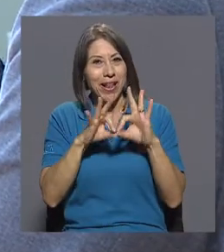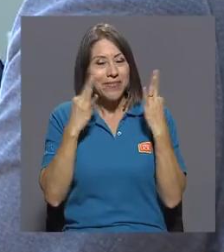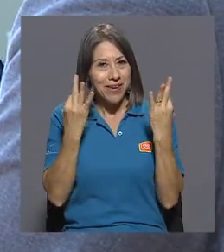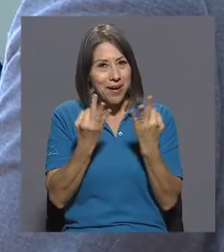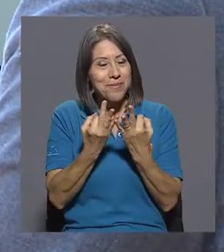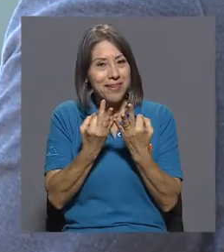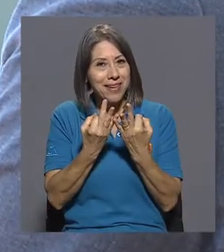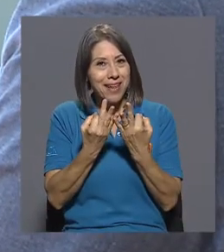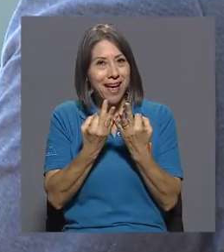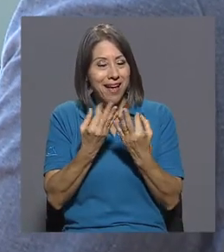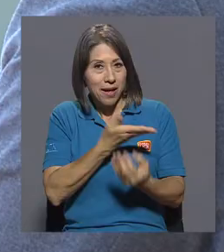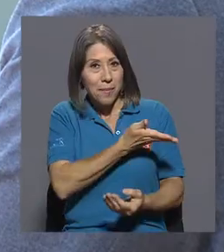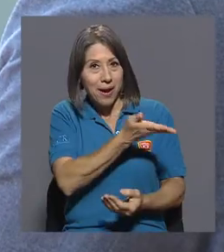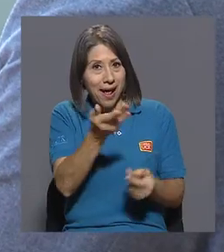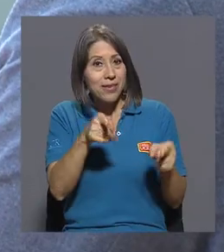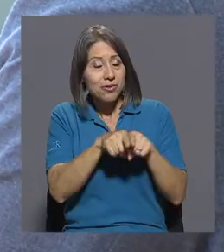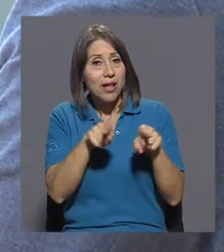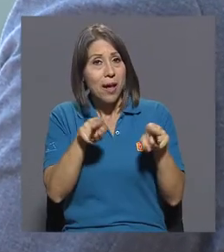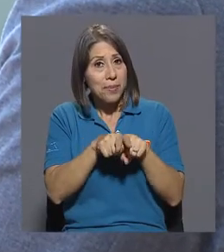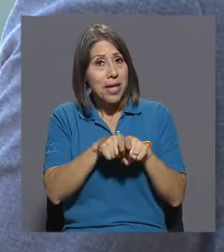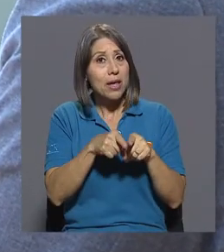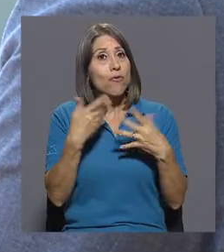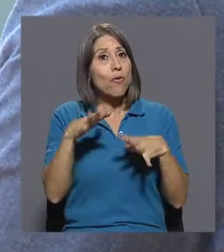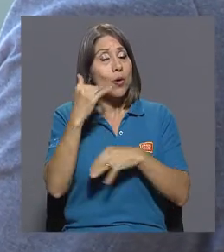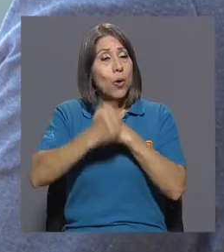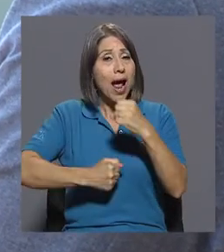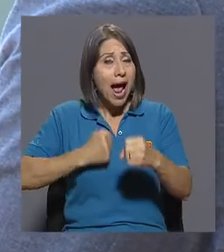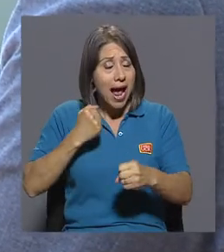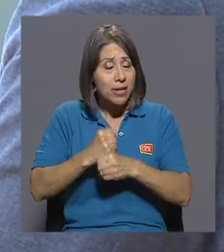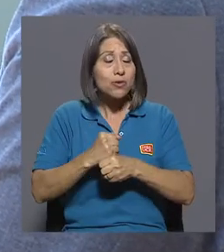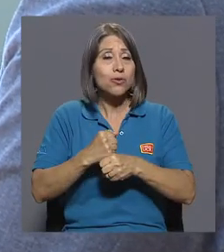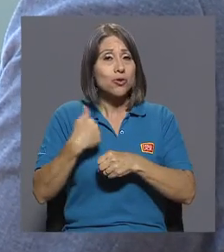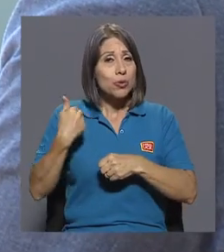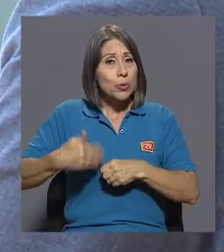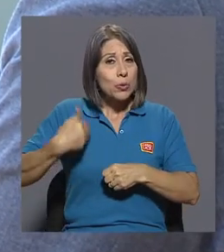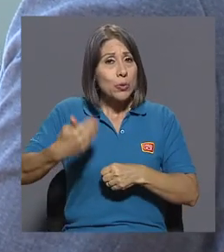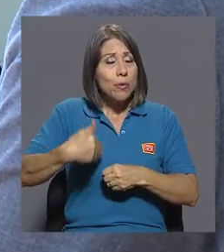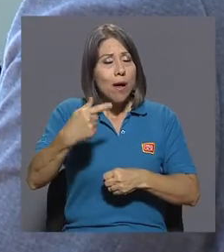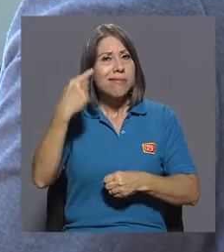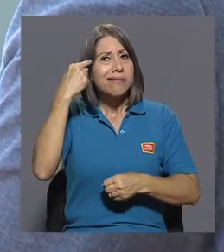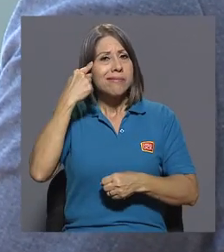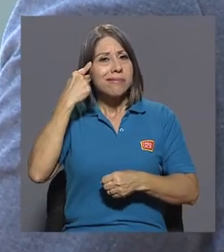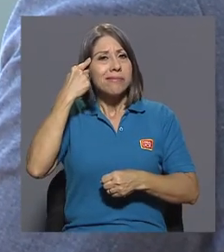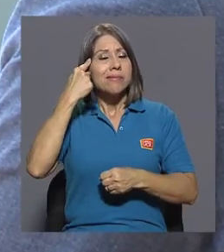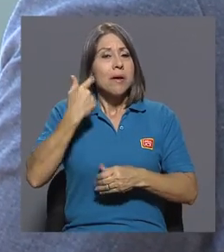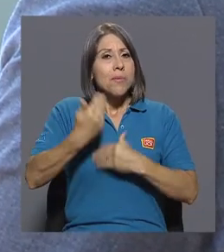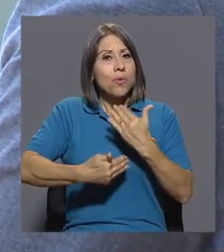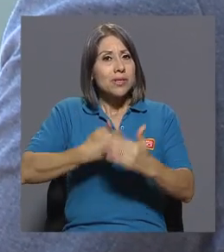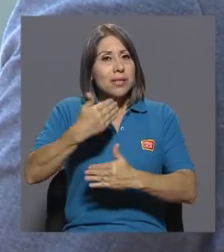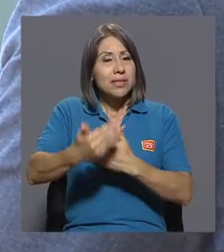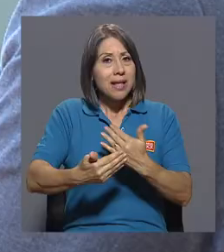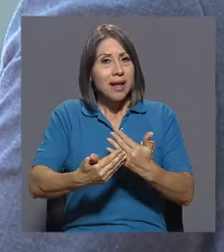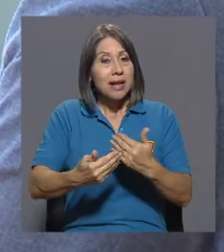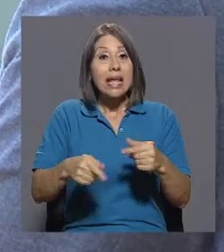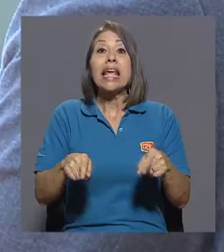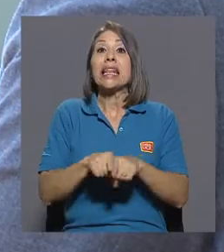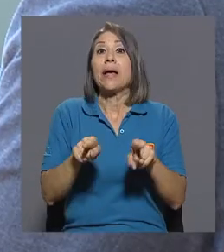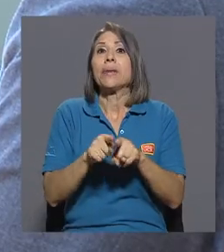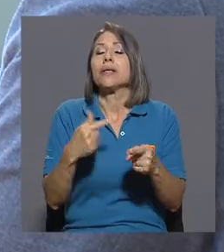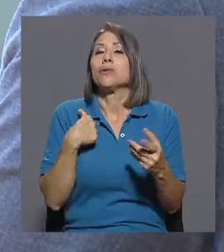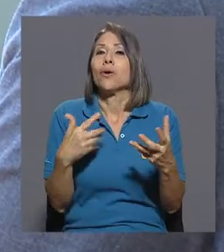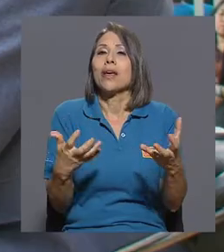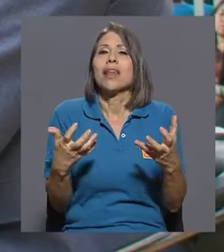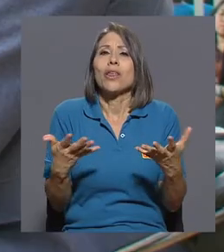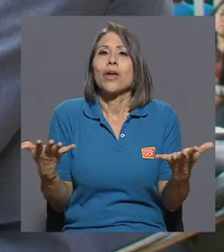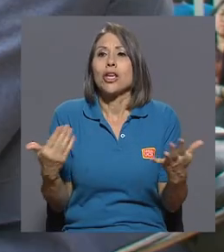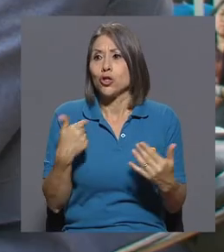ellos también fue unos años de procesar y ver que, y algo que yo he querido es que yo soy más que ser gay,